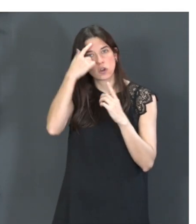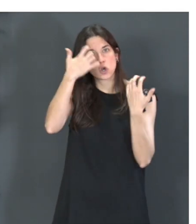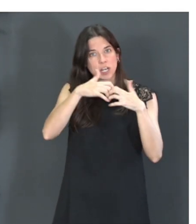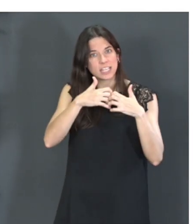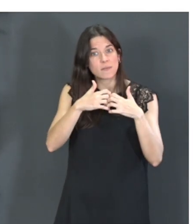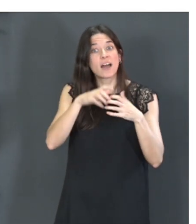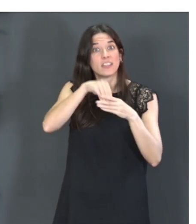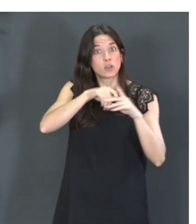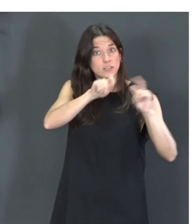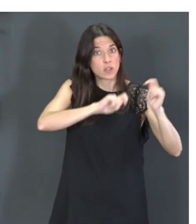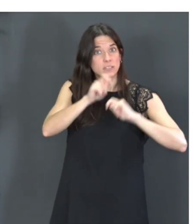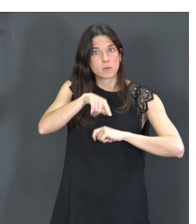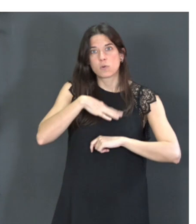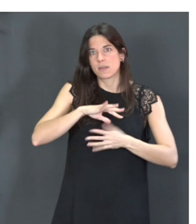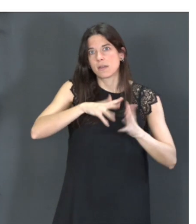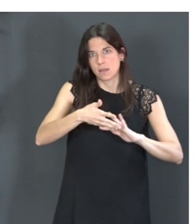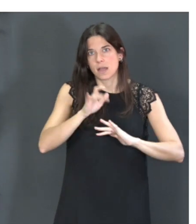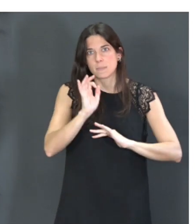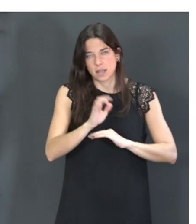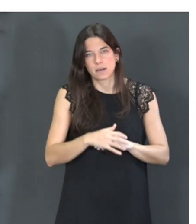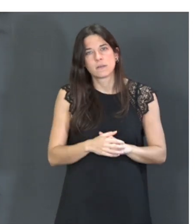que hacen en las asociaciones, ¿vale?